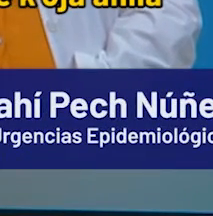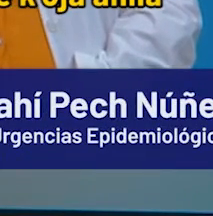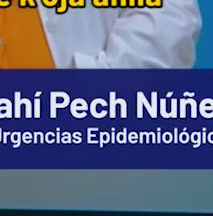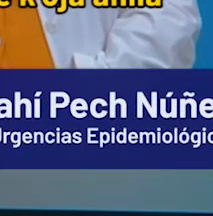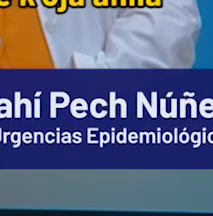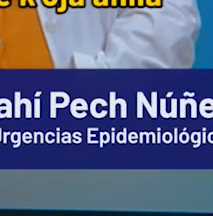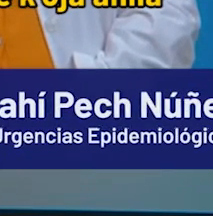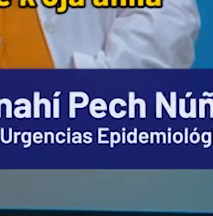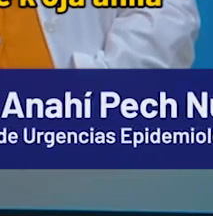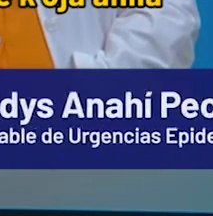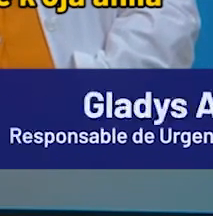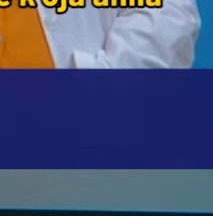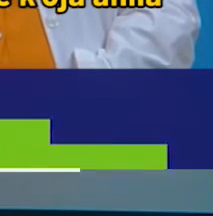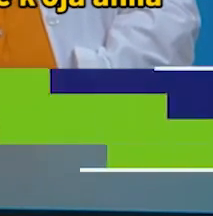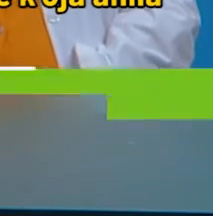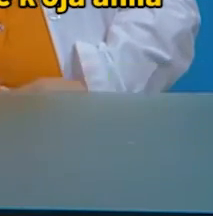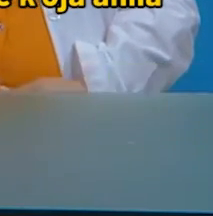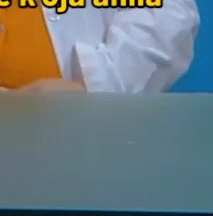días por este mismo medio muchas gracias